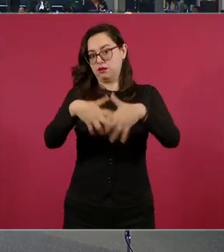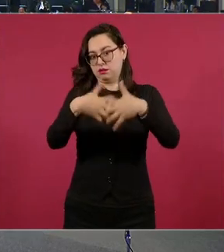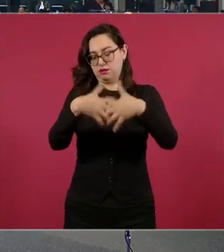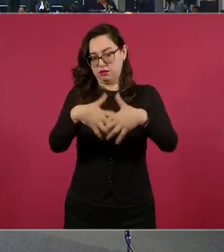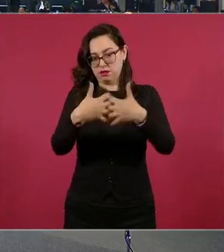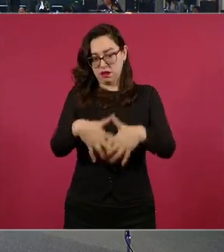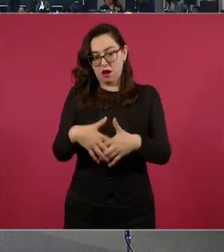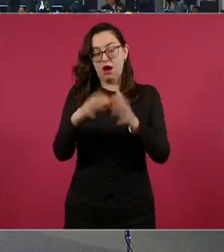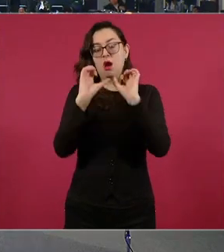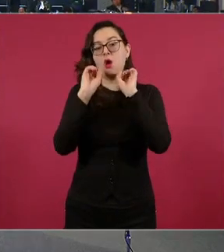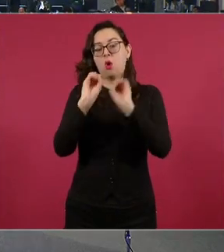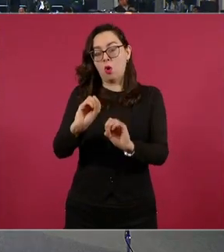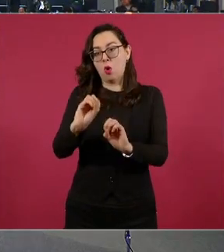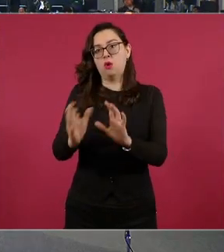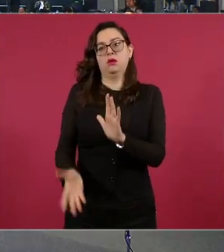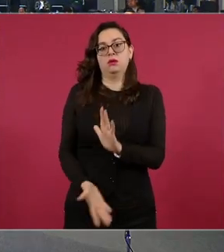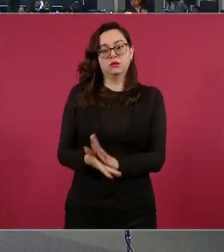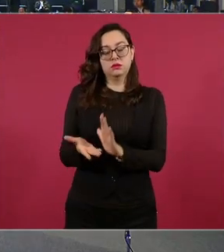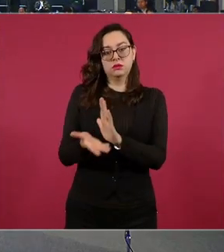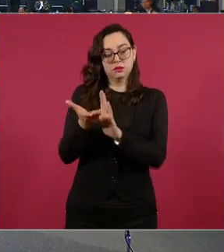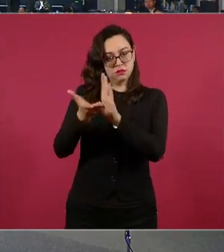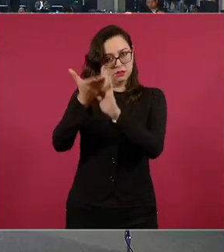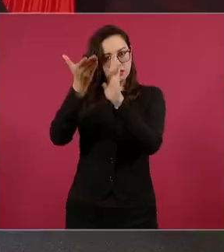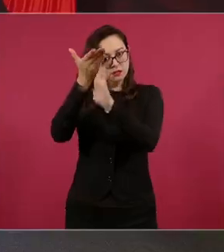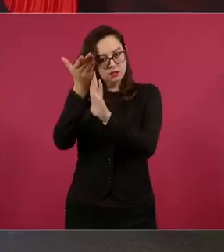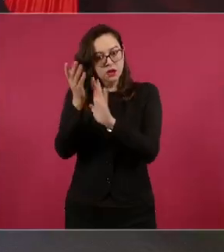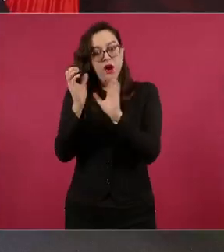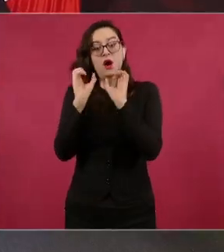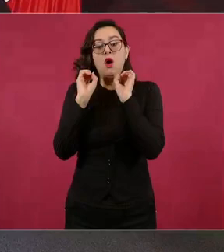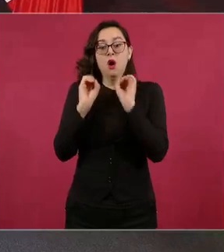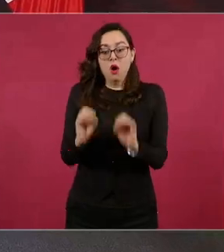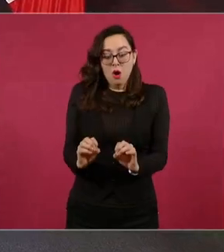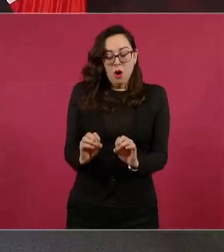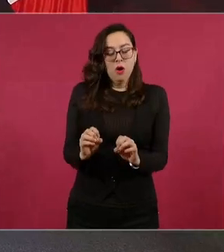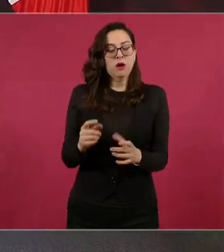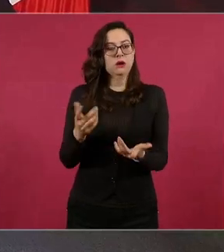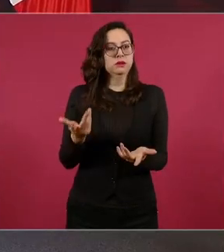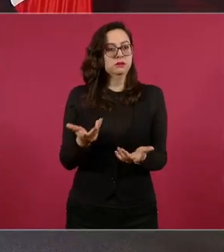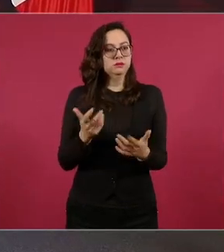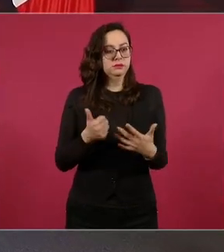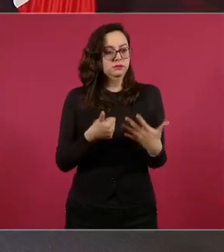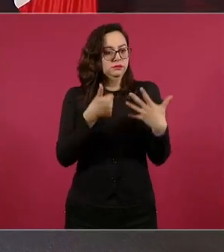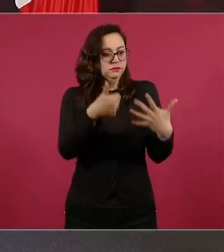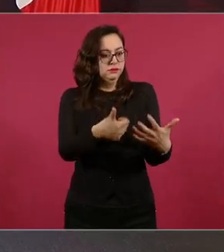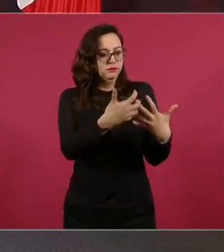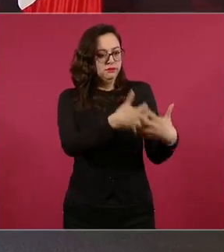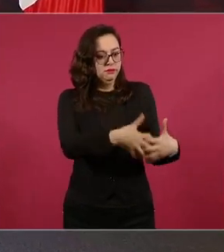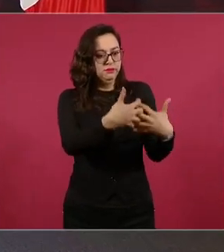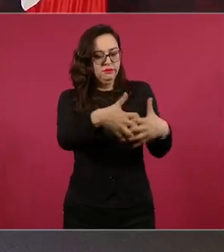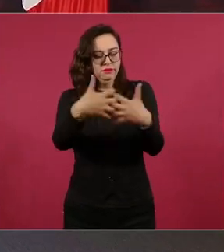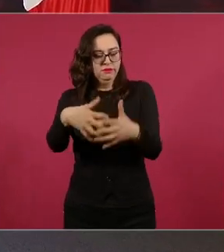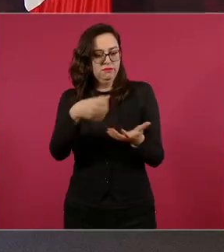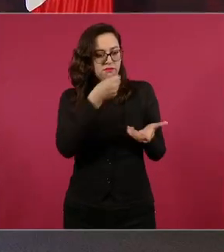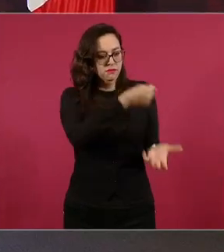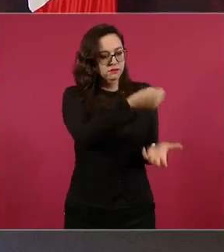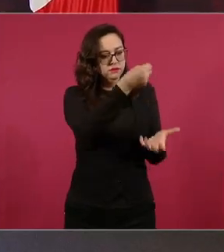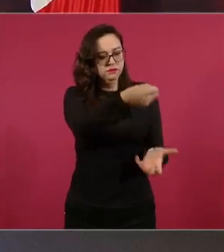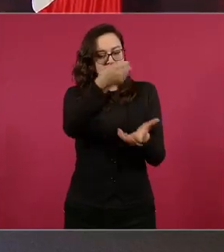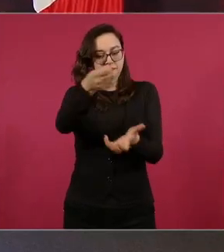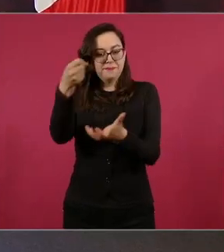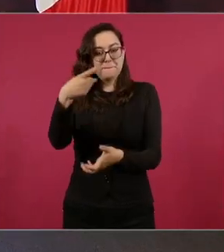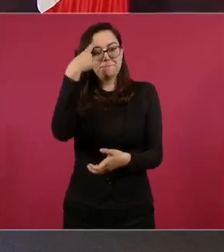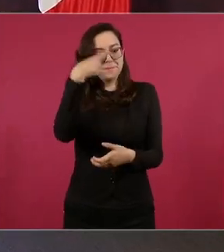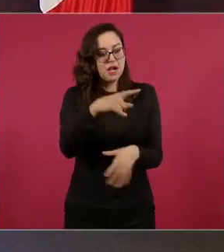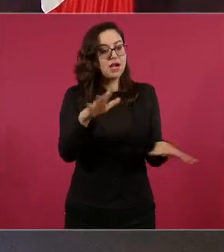seguir invirtiendo en las seis refinerías para cambiar